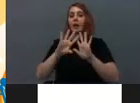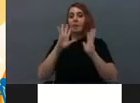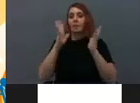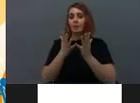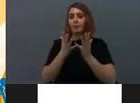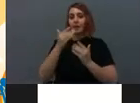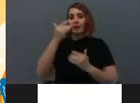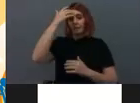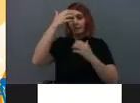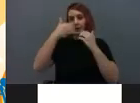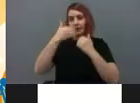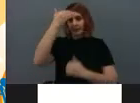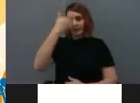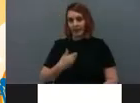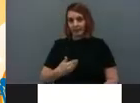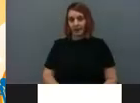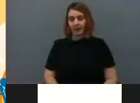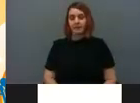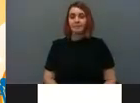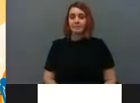de la Parálisis Cerebral.